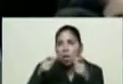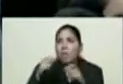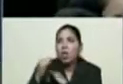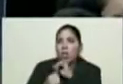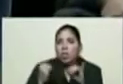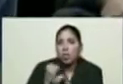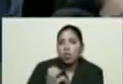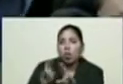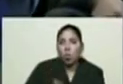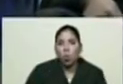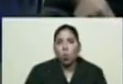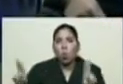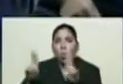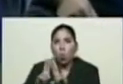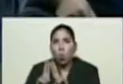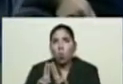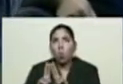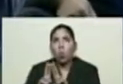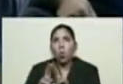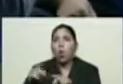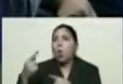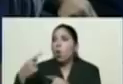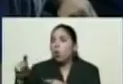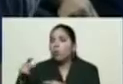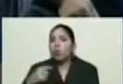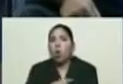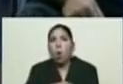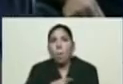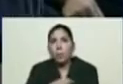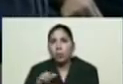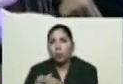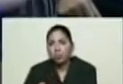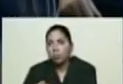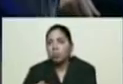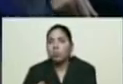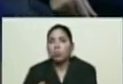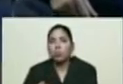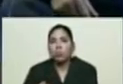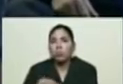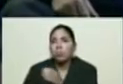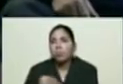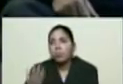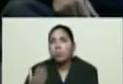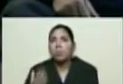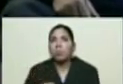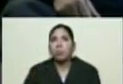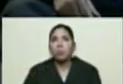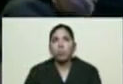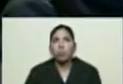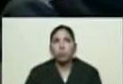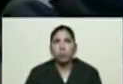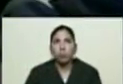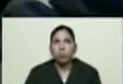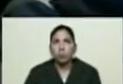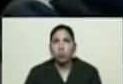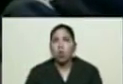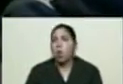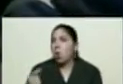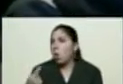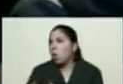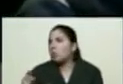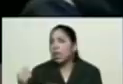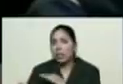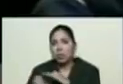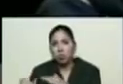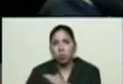Unidas, y otra comisión de acompañantes que se diseñará en el marco de la mesa de diálogo, se acordó, y otros organismos,